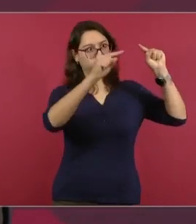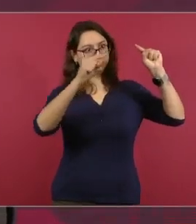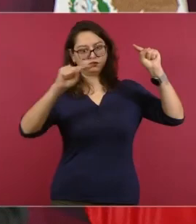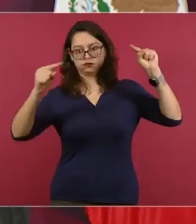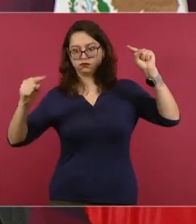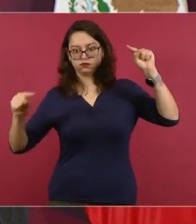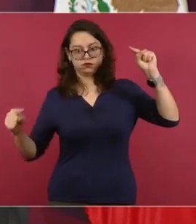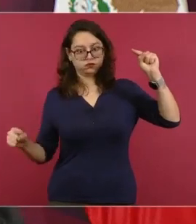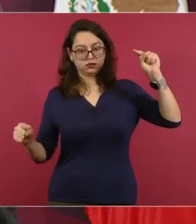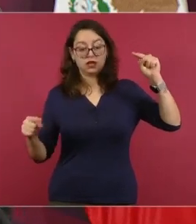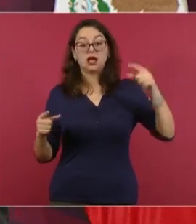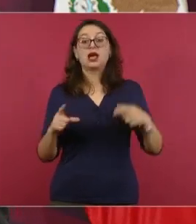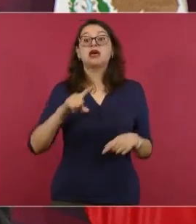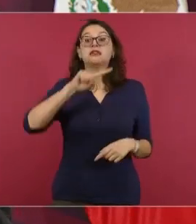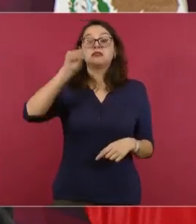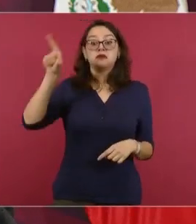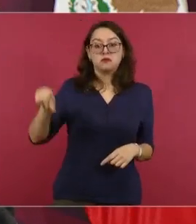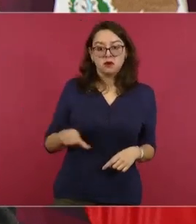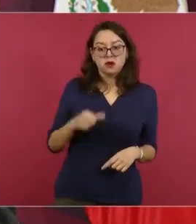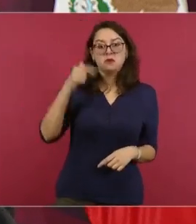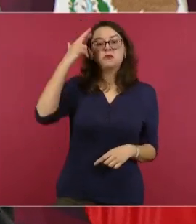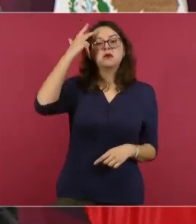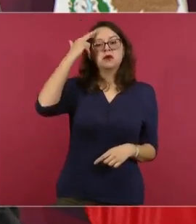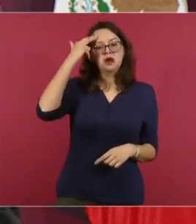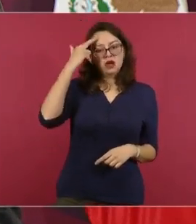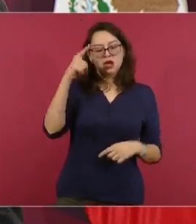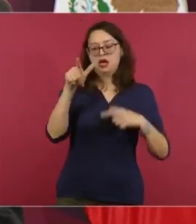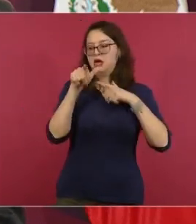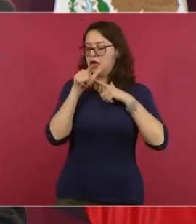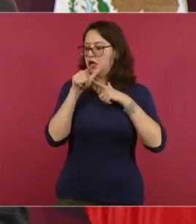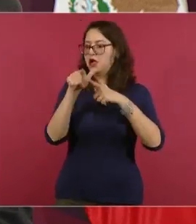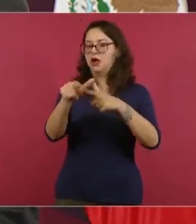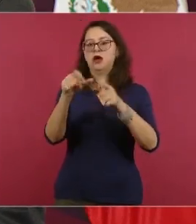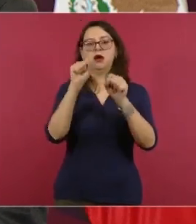Y luego Porfirio Díaz continuó y los gobiernos